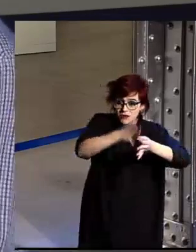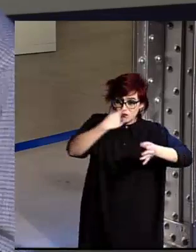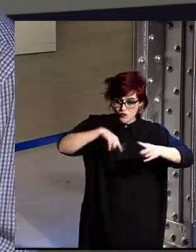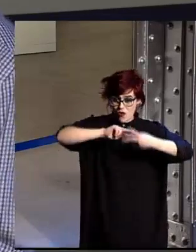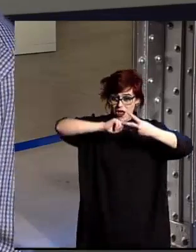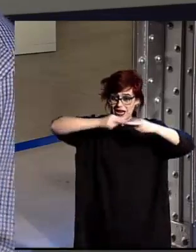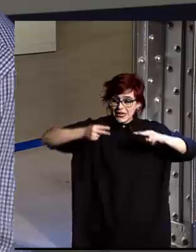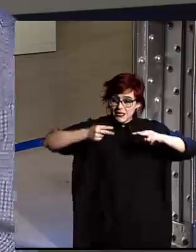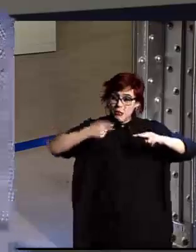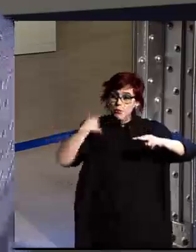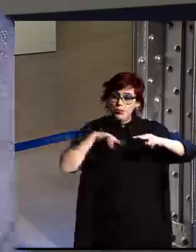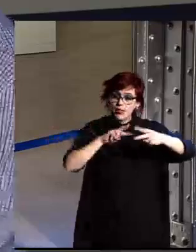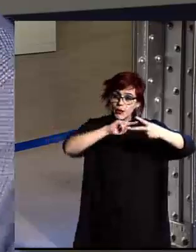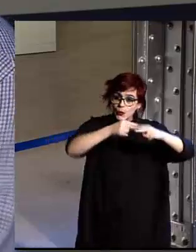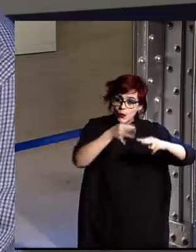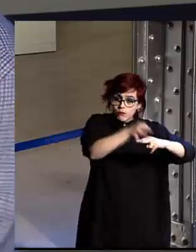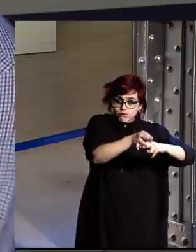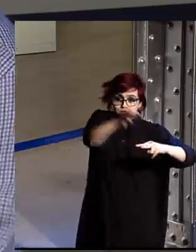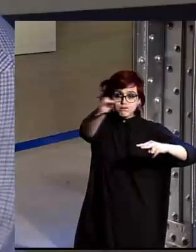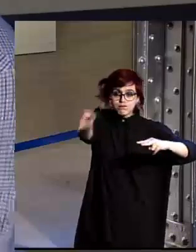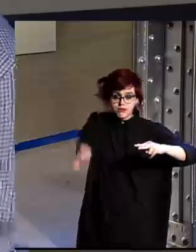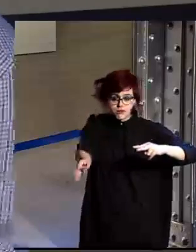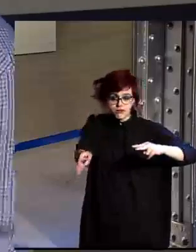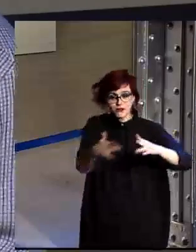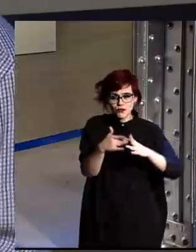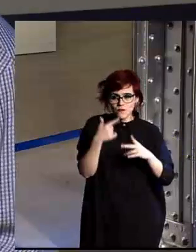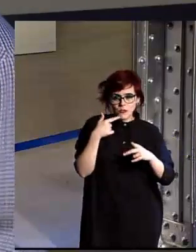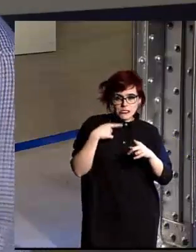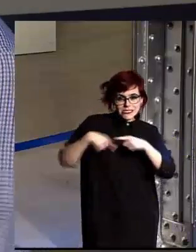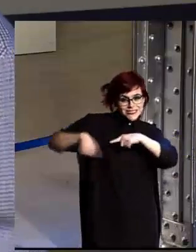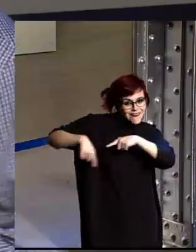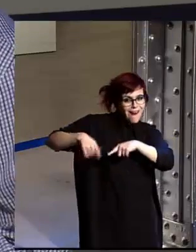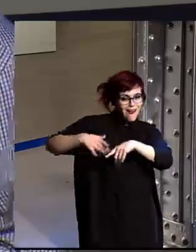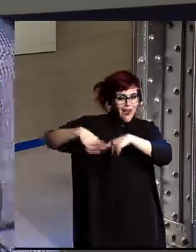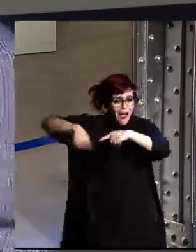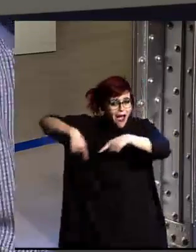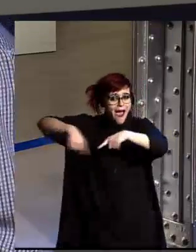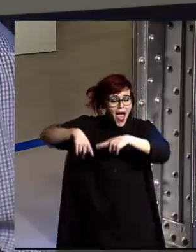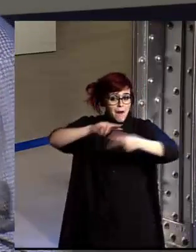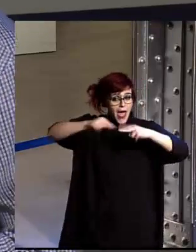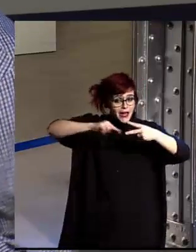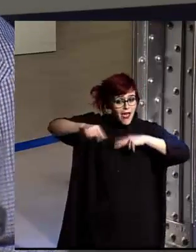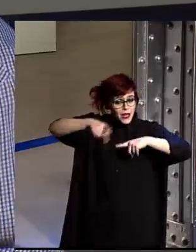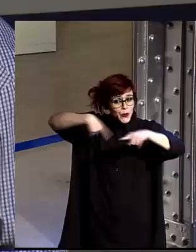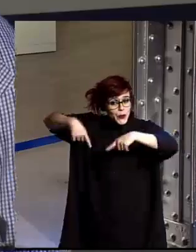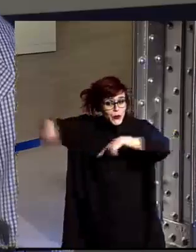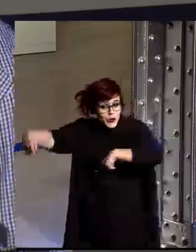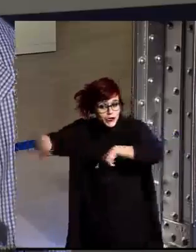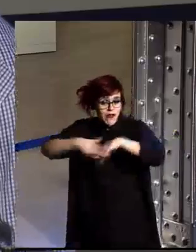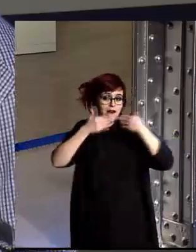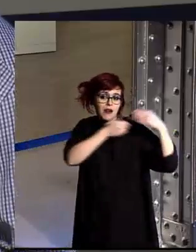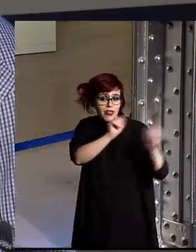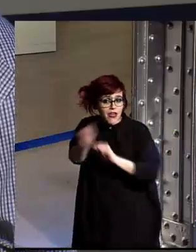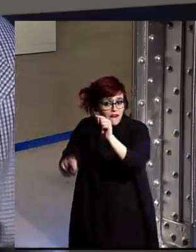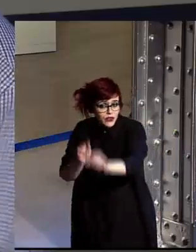material genético, salga de ahí y llegue a otros lugares. Se empieza a traficar con esos genes. Probablemente, si nos vamos hacia el pasado, en esas